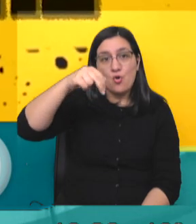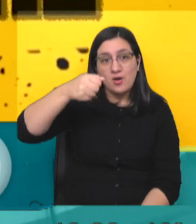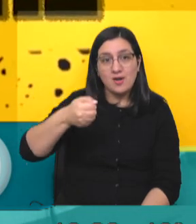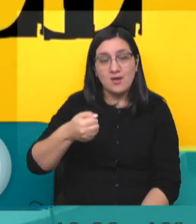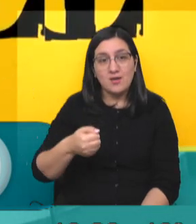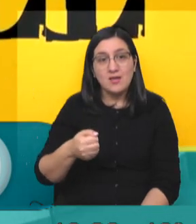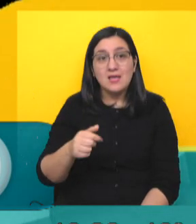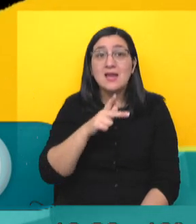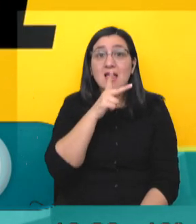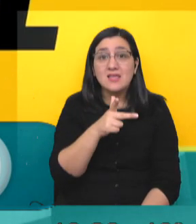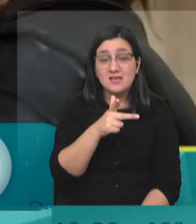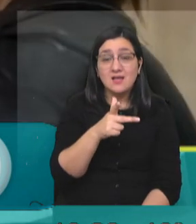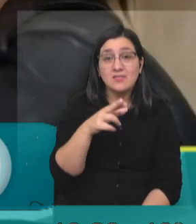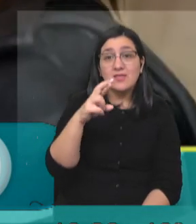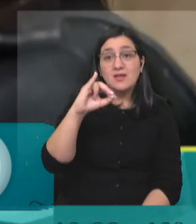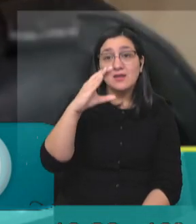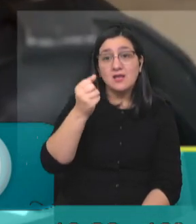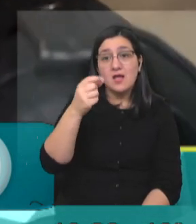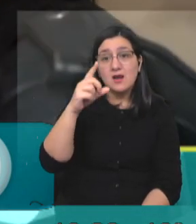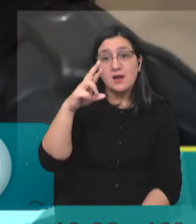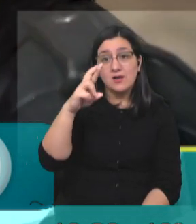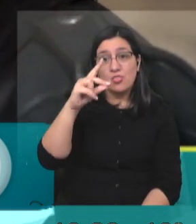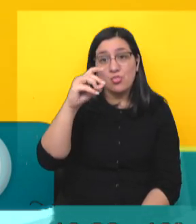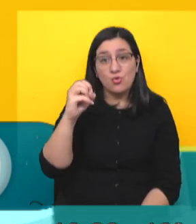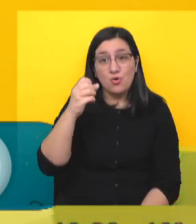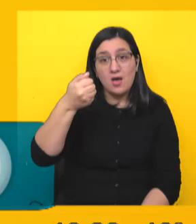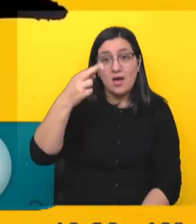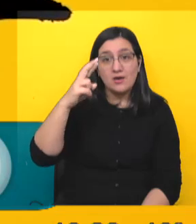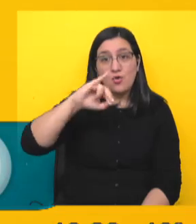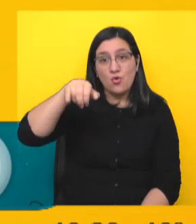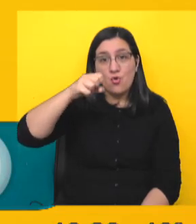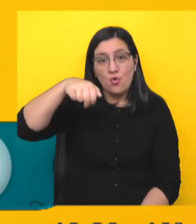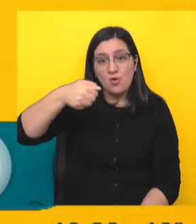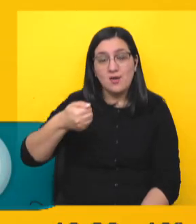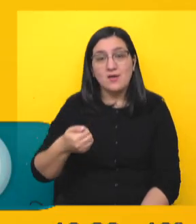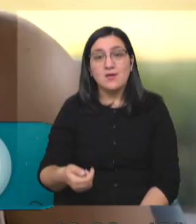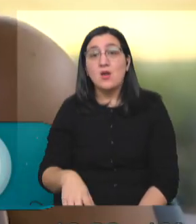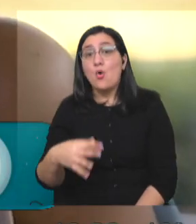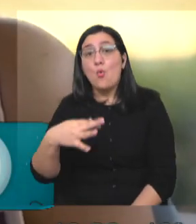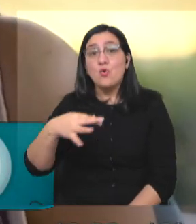Es la hija de Ricardo. Es la hija de Ricardo, que es lo único digno que hizo Ricardo.